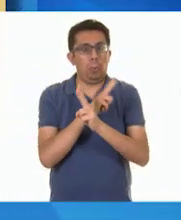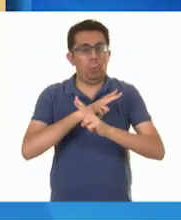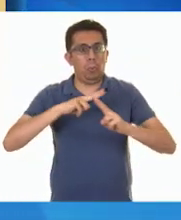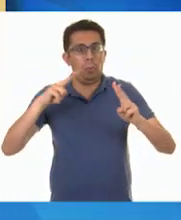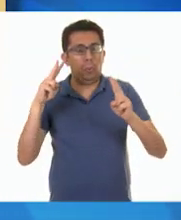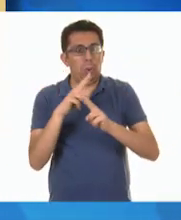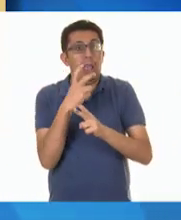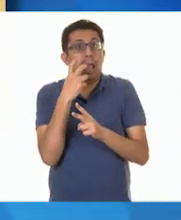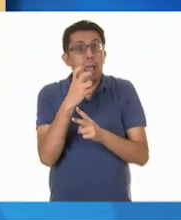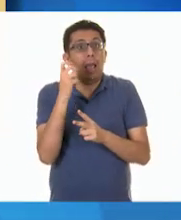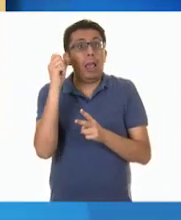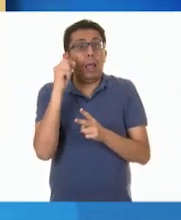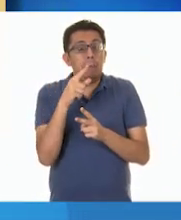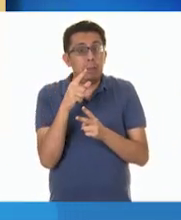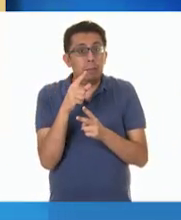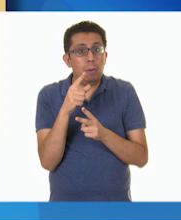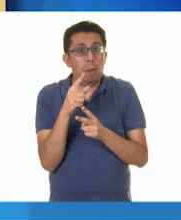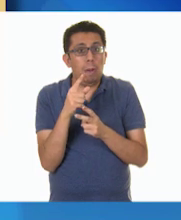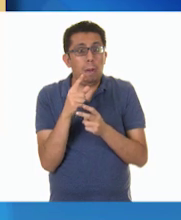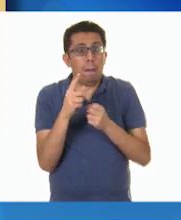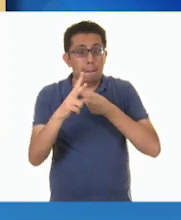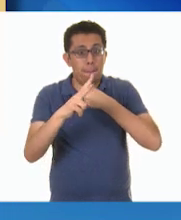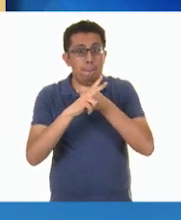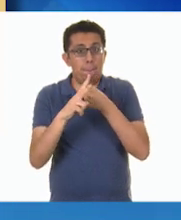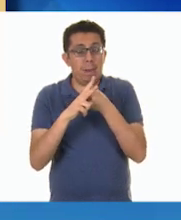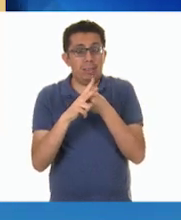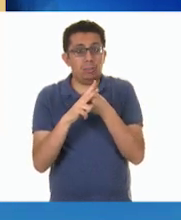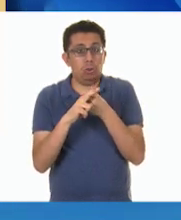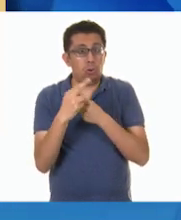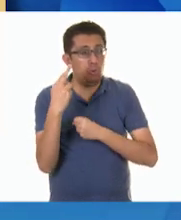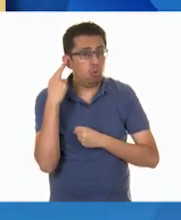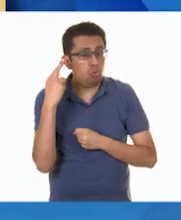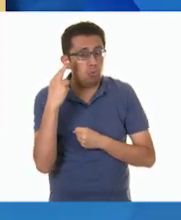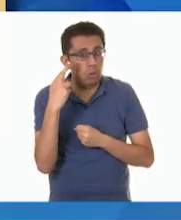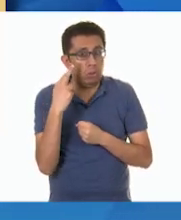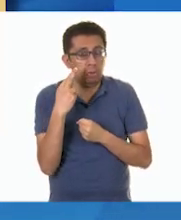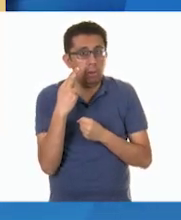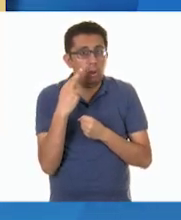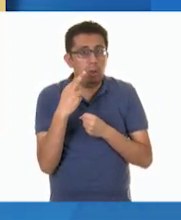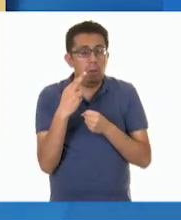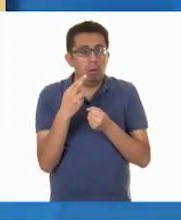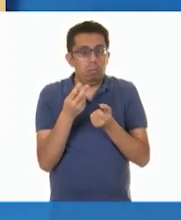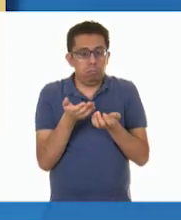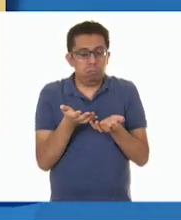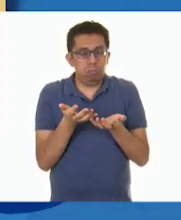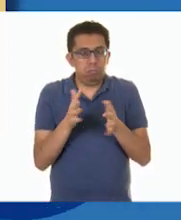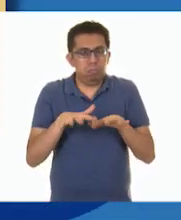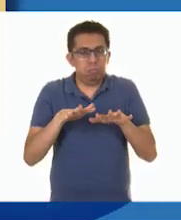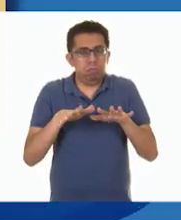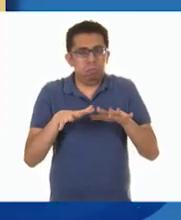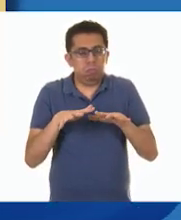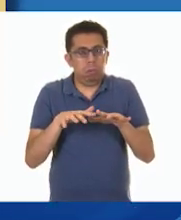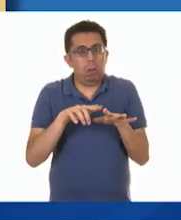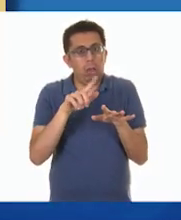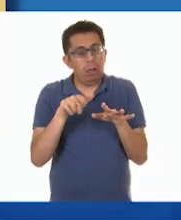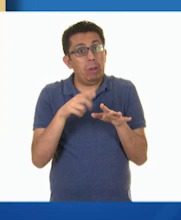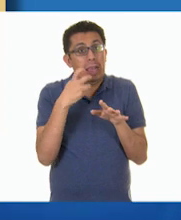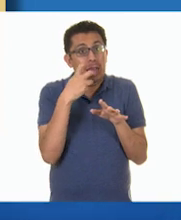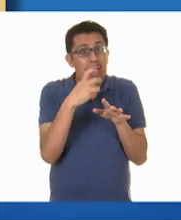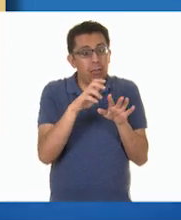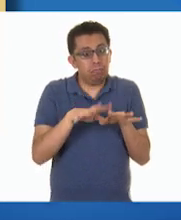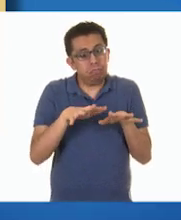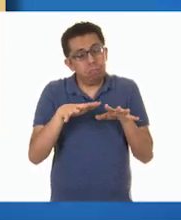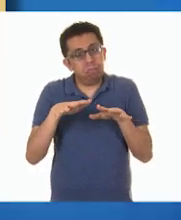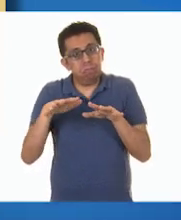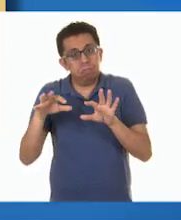fondo del vaso. Las vibraciones viajan a través de la cuerda de un vaso a otro. Las vibraciones de